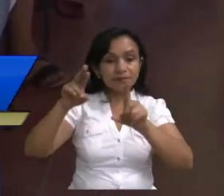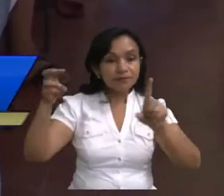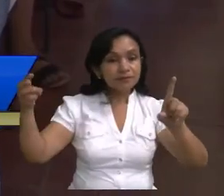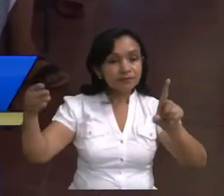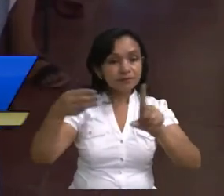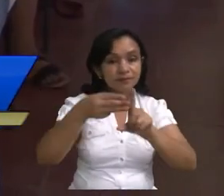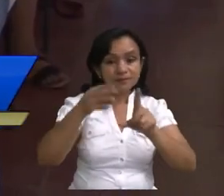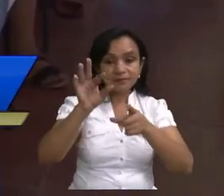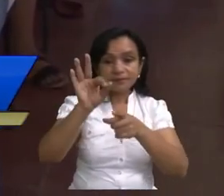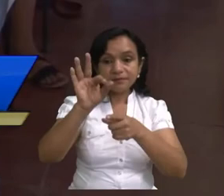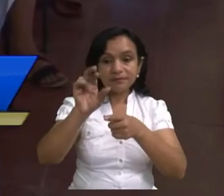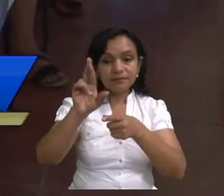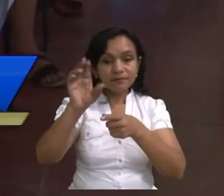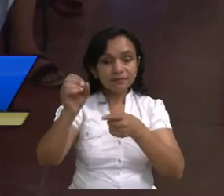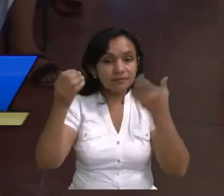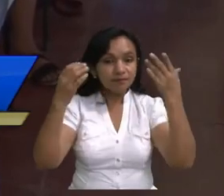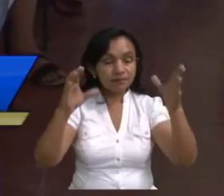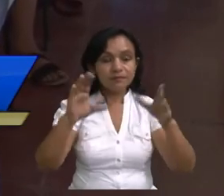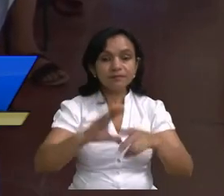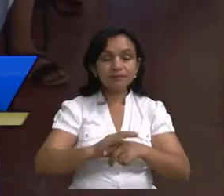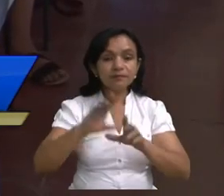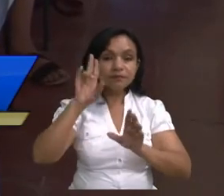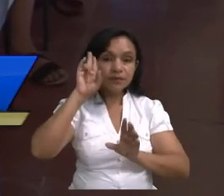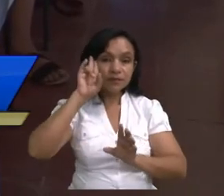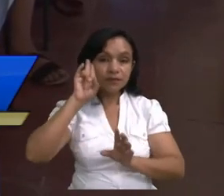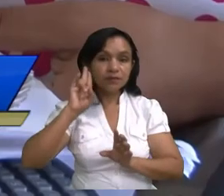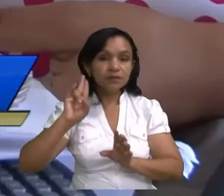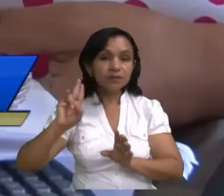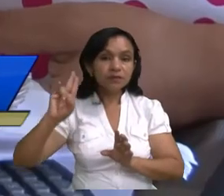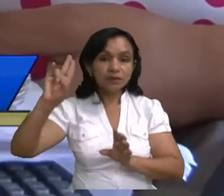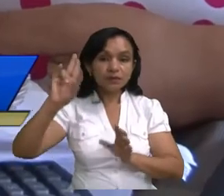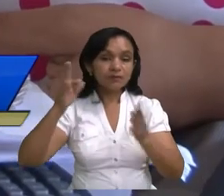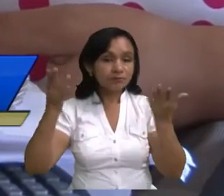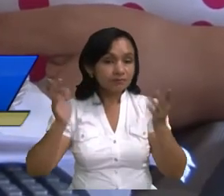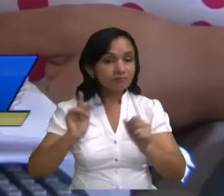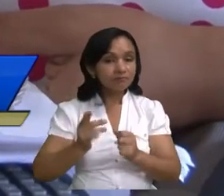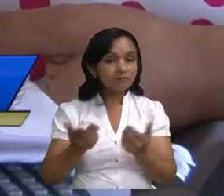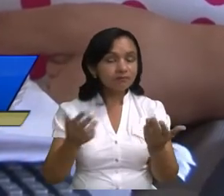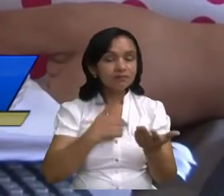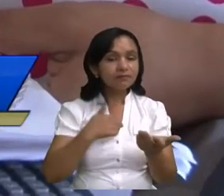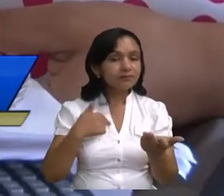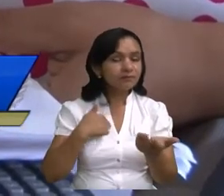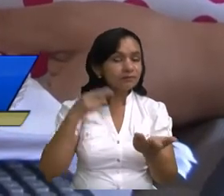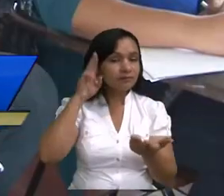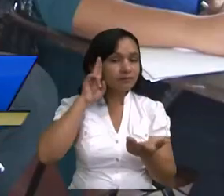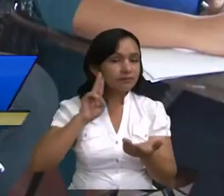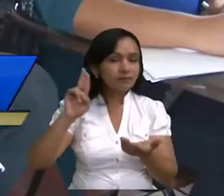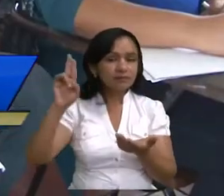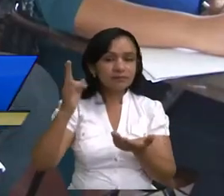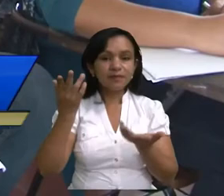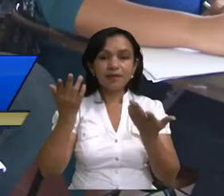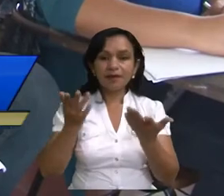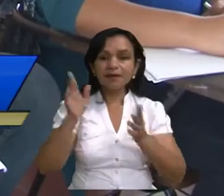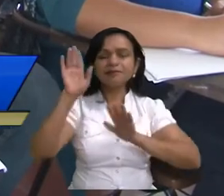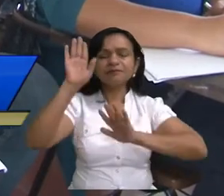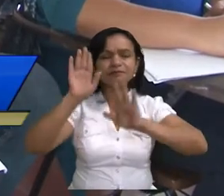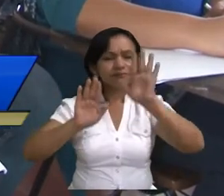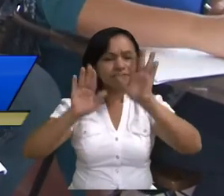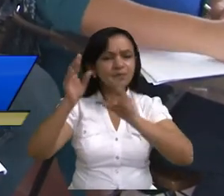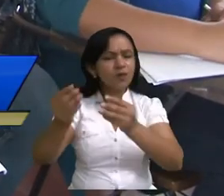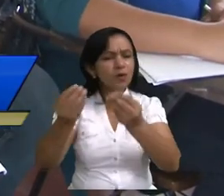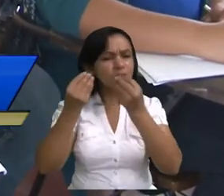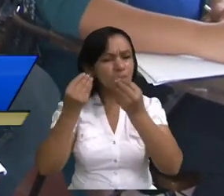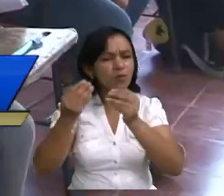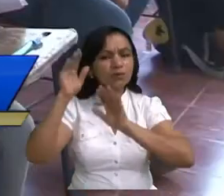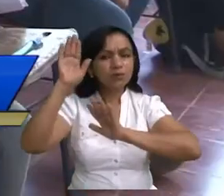foros, eventos, encuentros. Sí, bueno, desde las universidades estamos participando activamente,